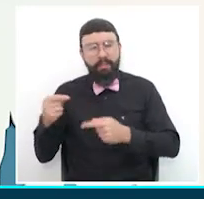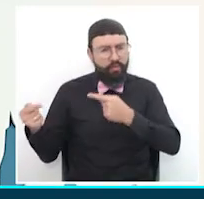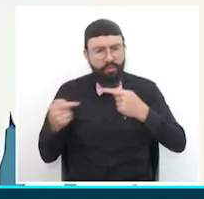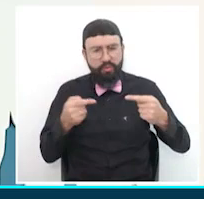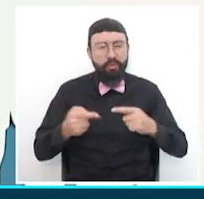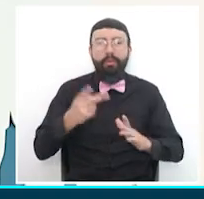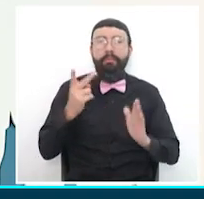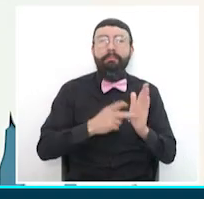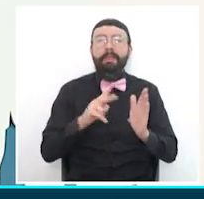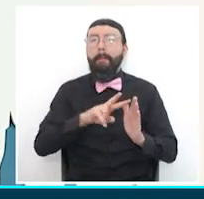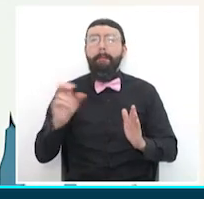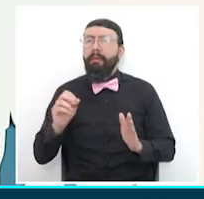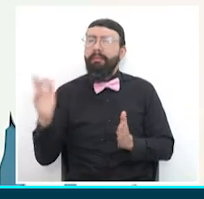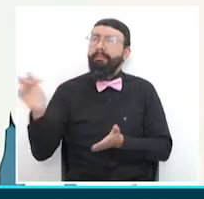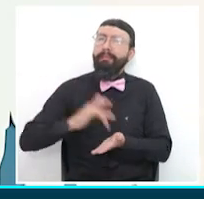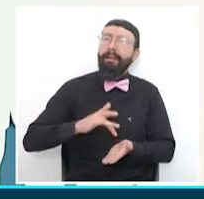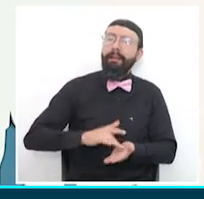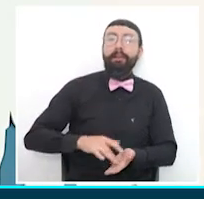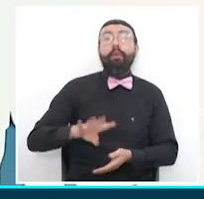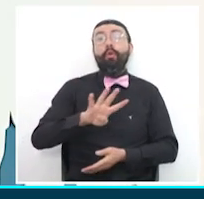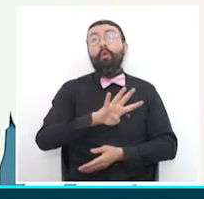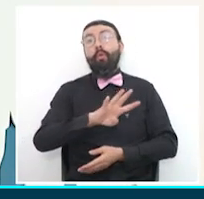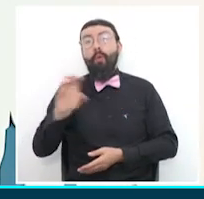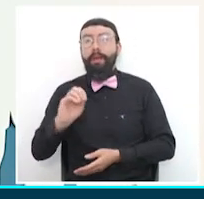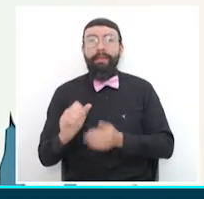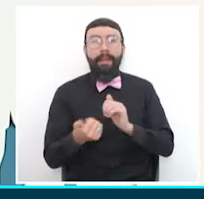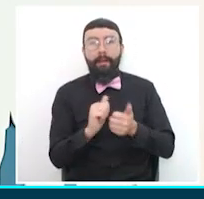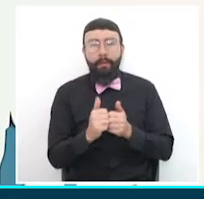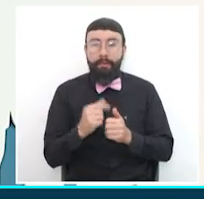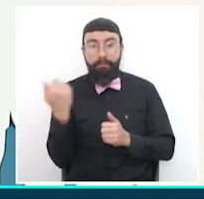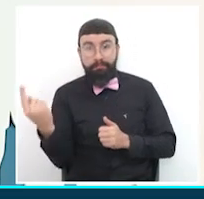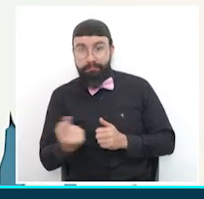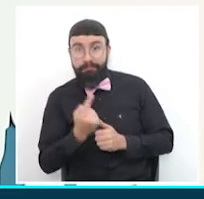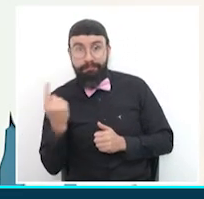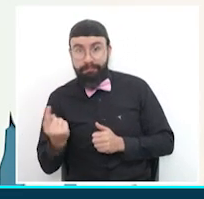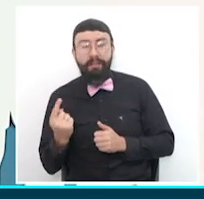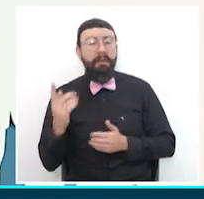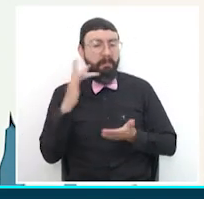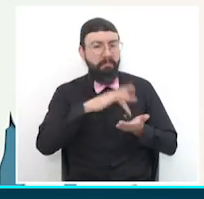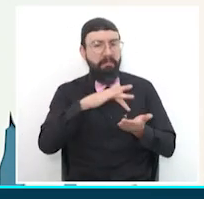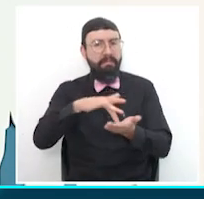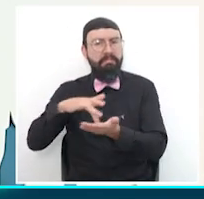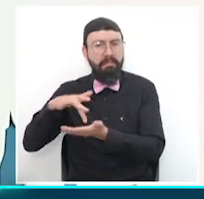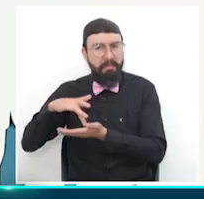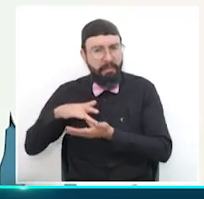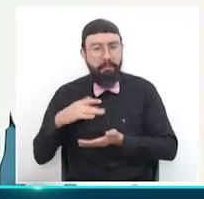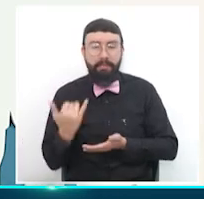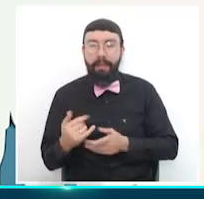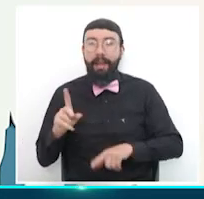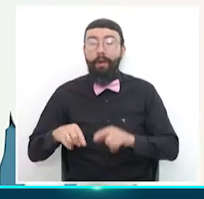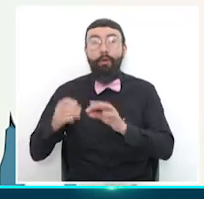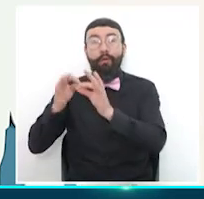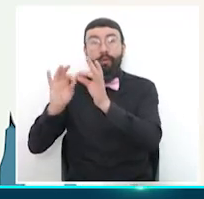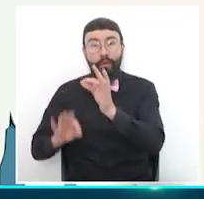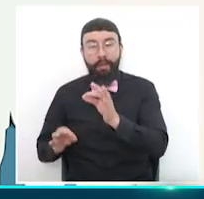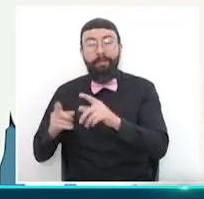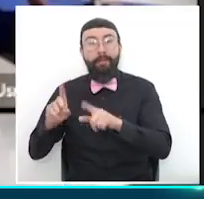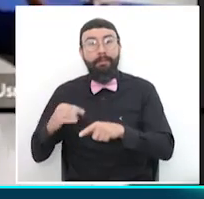2020, en el que participaron más de 400 deportistas convencionales, no convencionales y en situación de discapacidad.